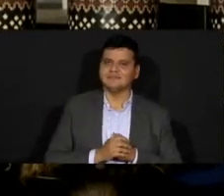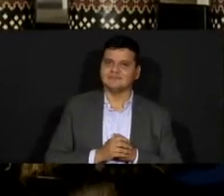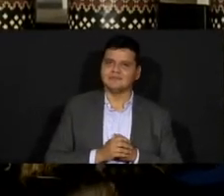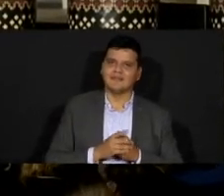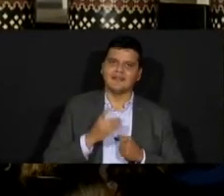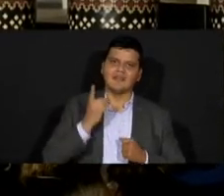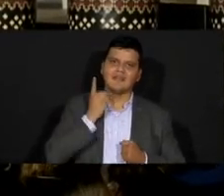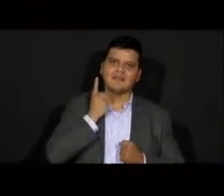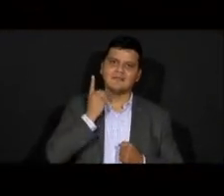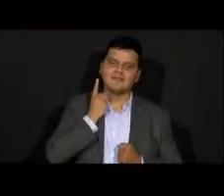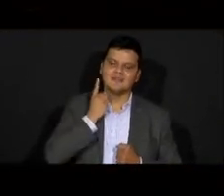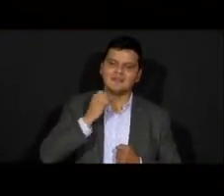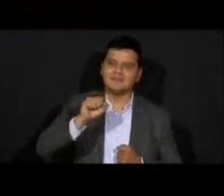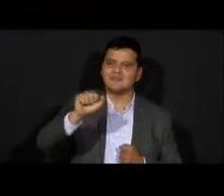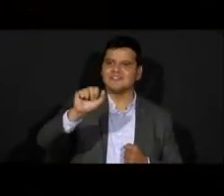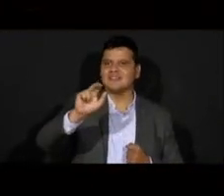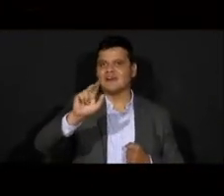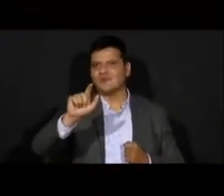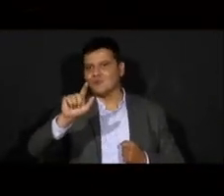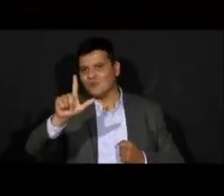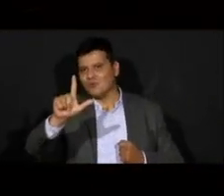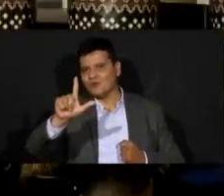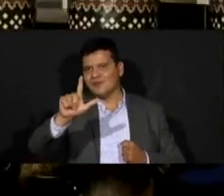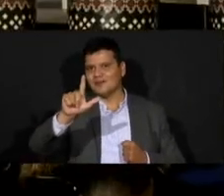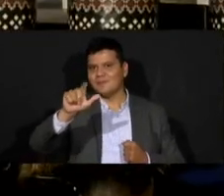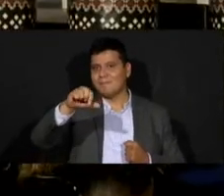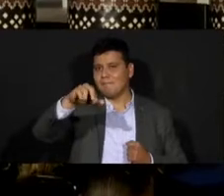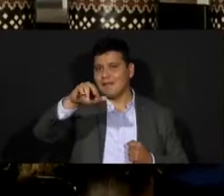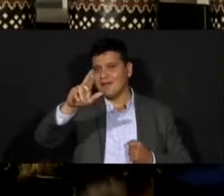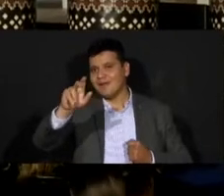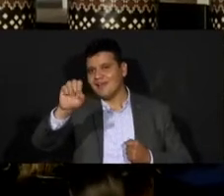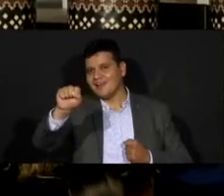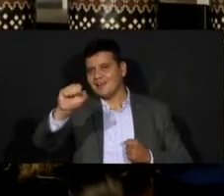Diputado Saúl Mireles Corral.